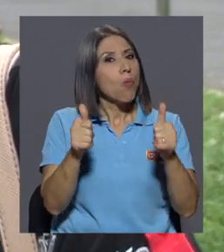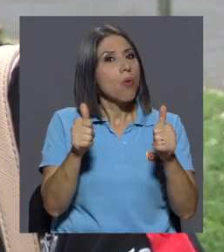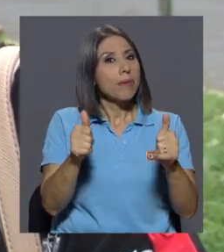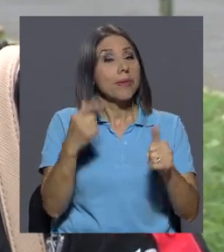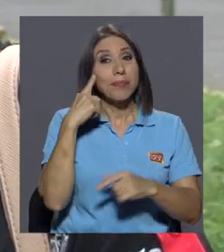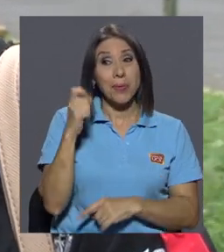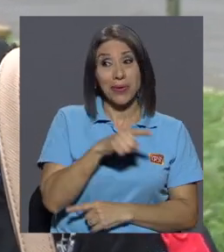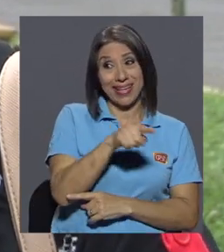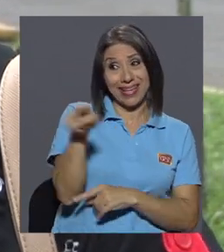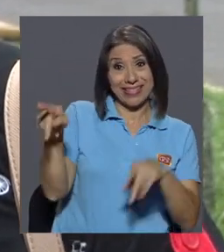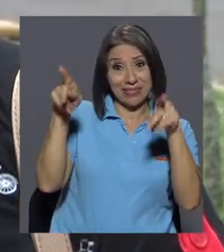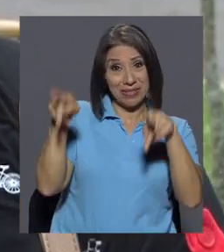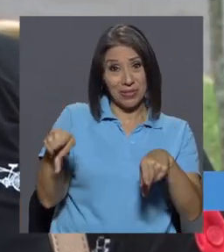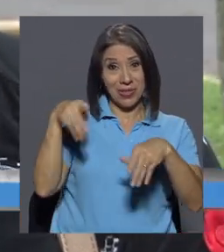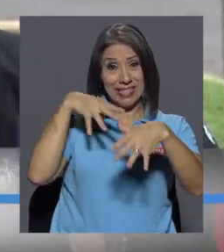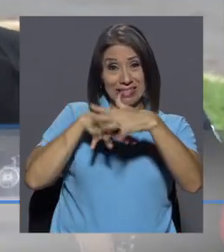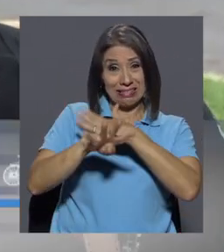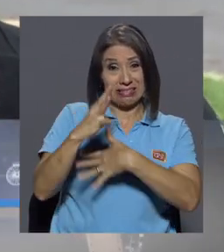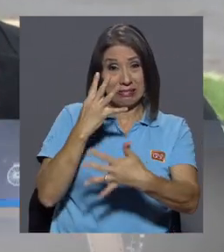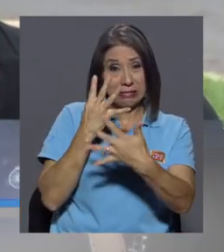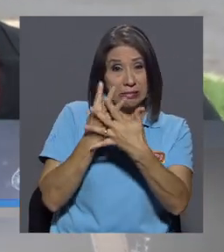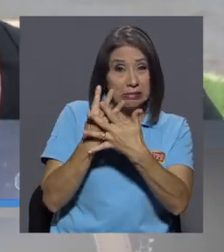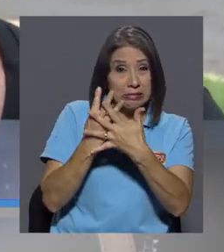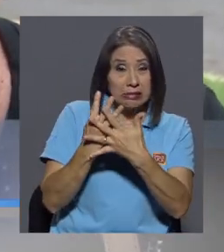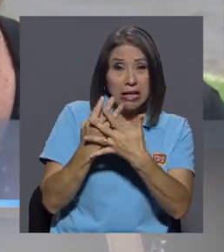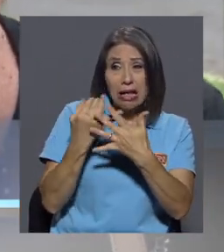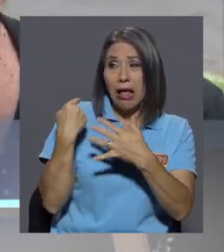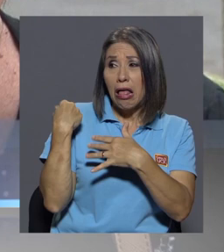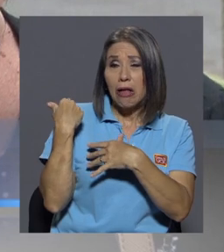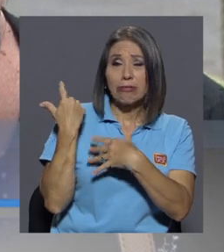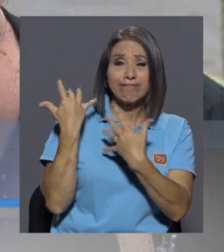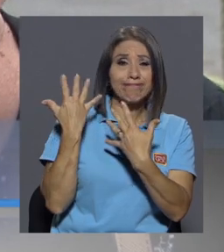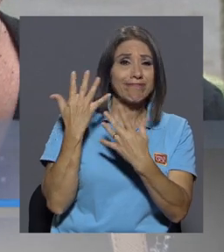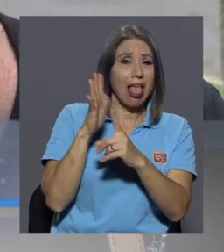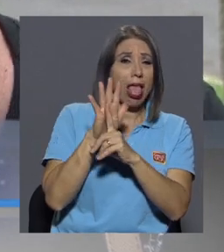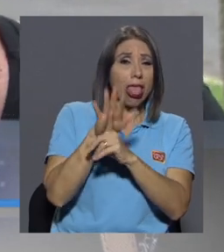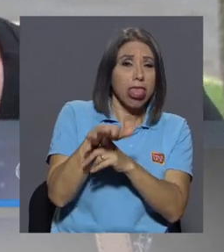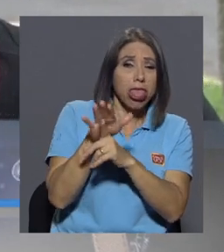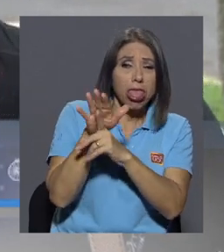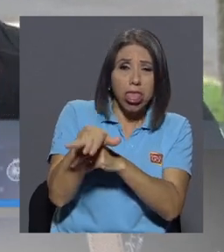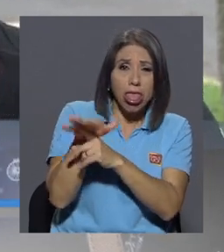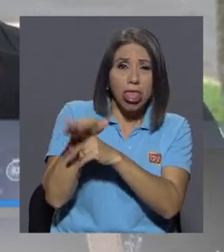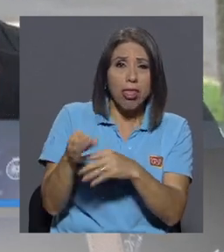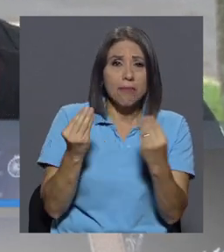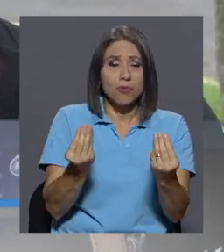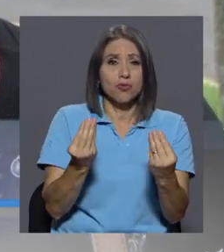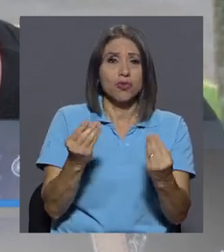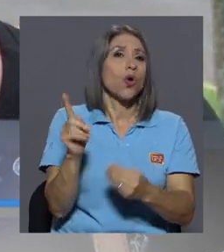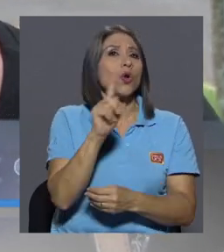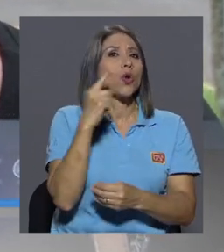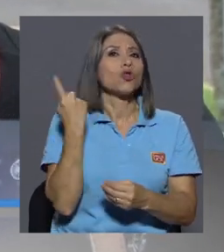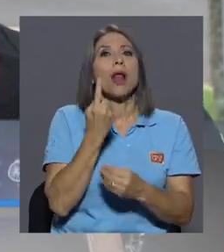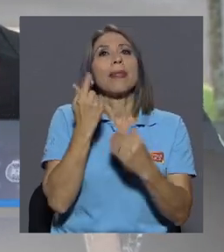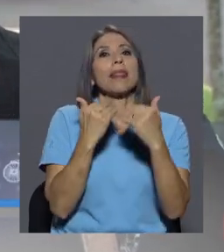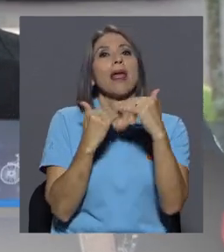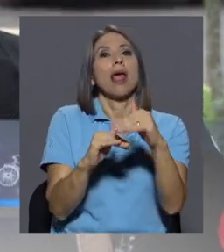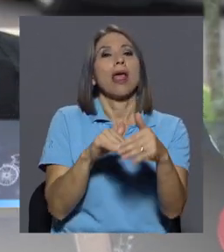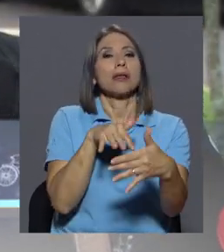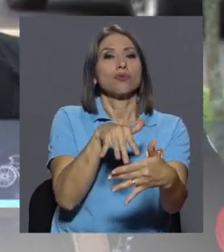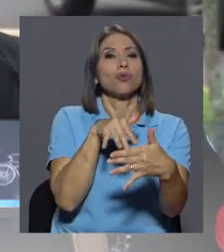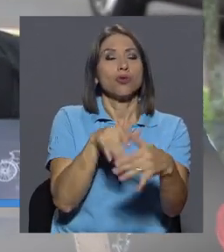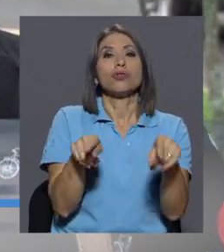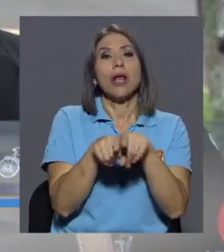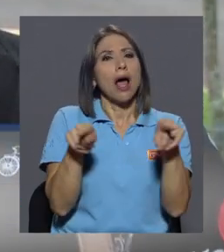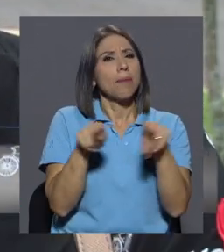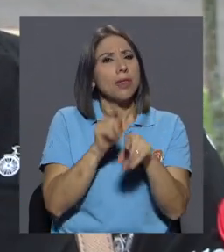estos muchachos que están en esos lugares se les ha marginado mucho las cosas, no solo los estudios, sino también